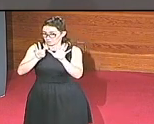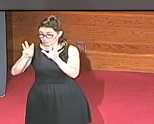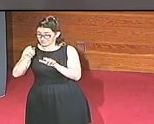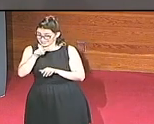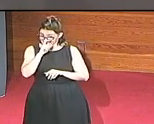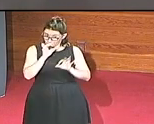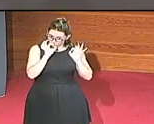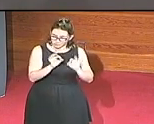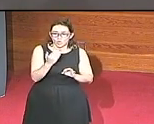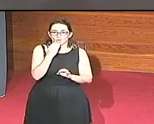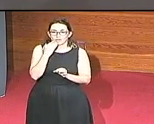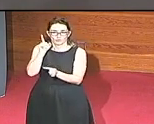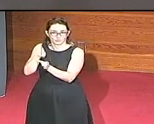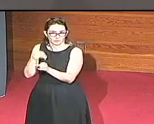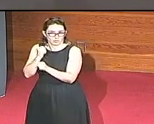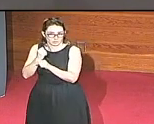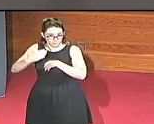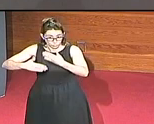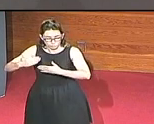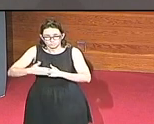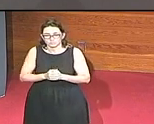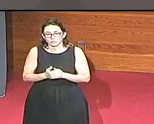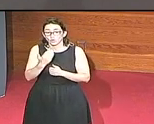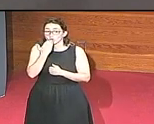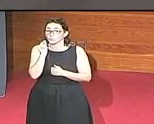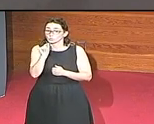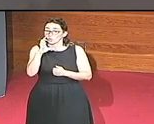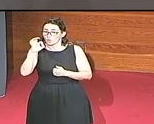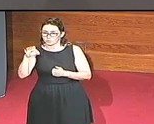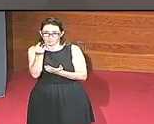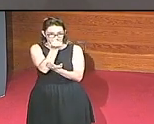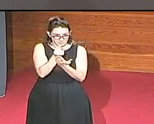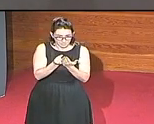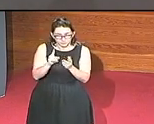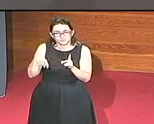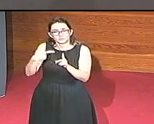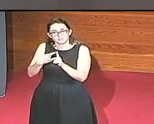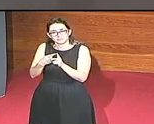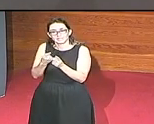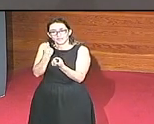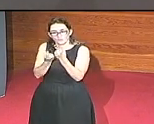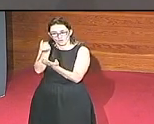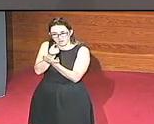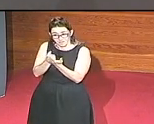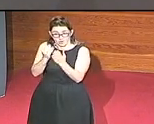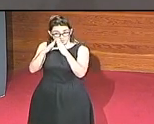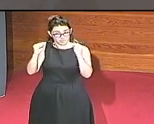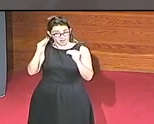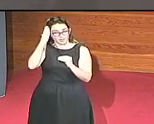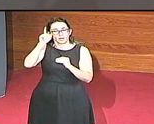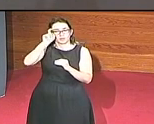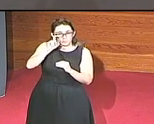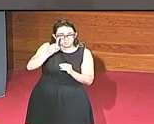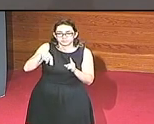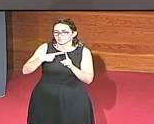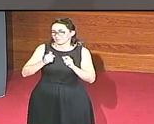el correo también ha sido diseñador de elcorreo.com y profesor de infografía en la universidad de navarra y en el máster multimedia del